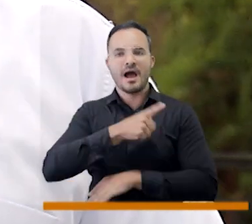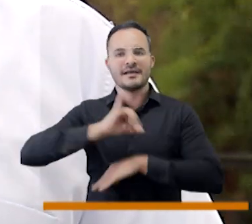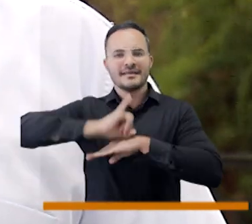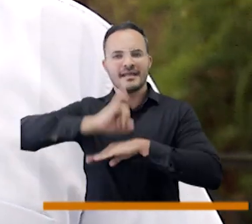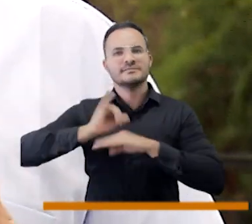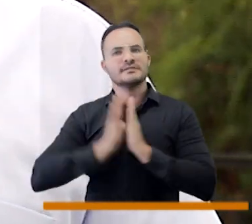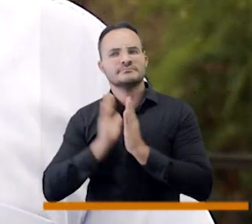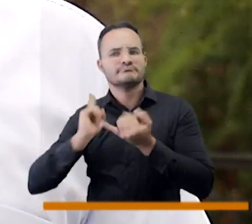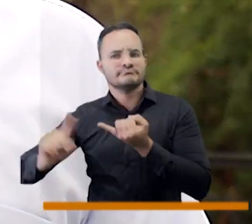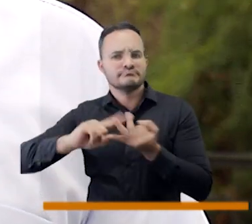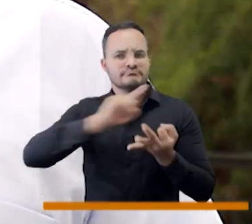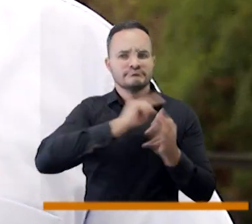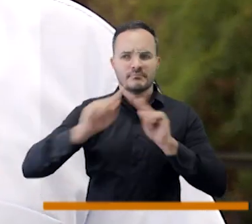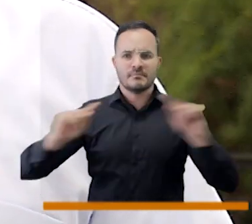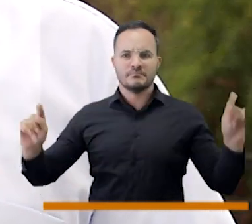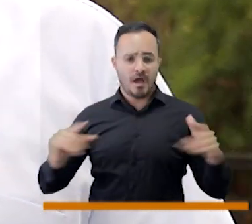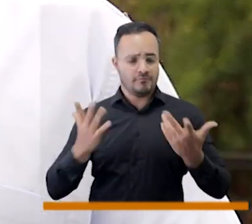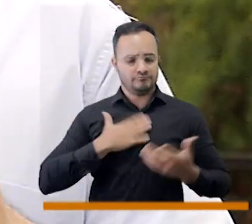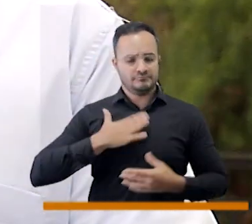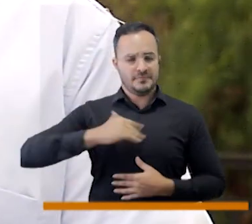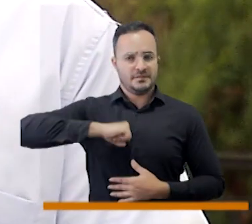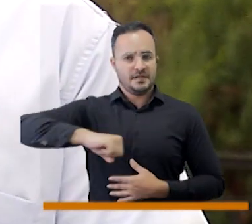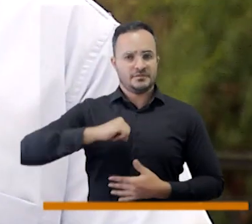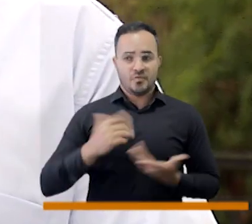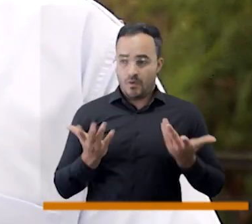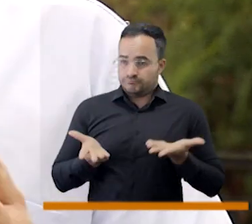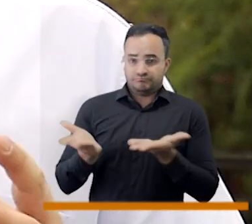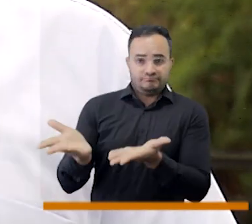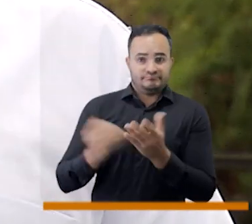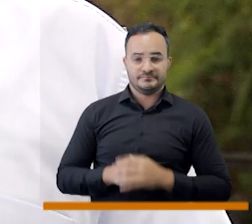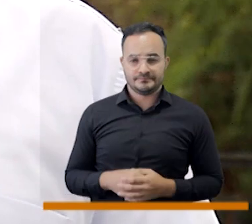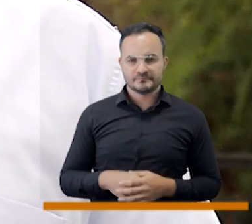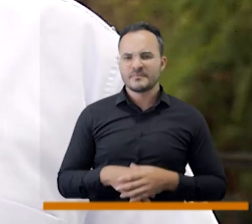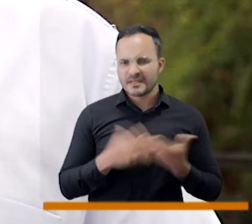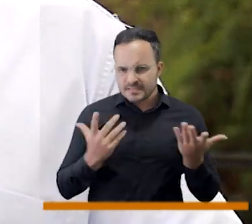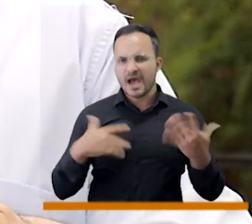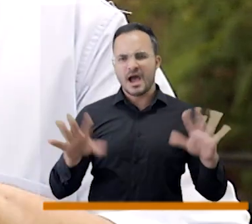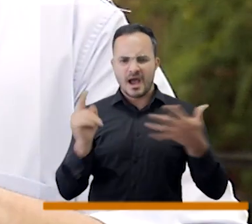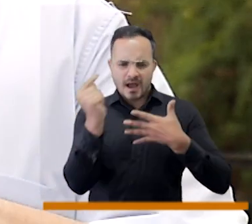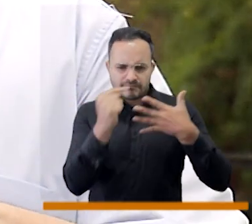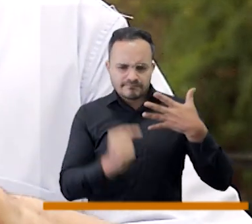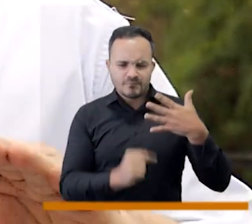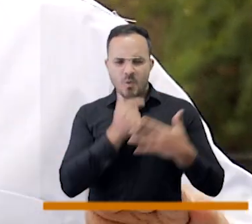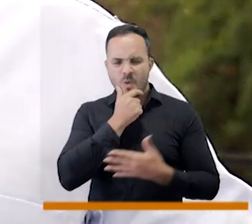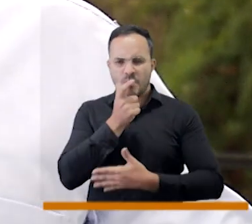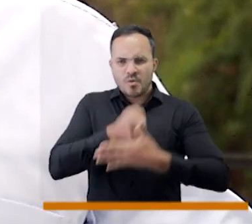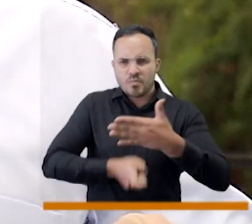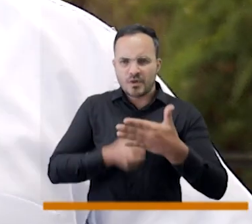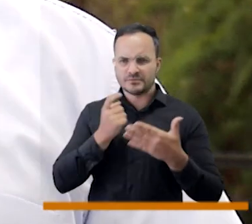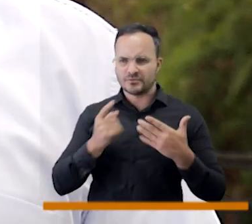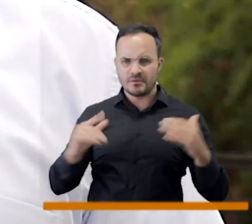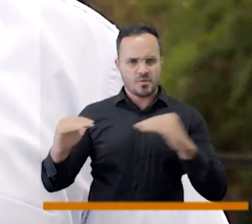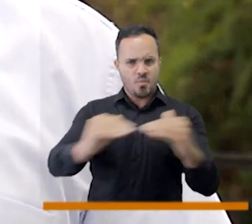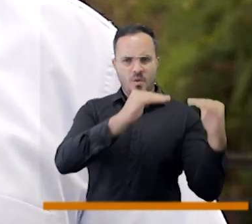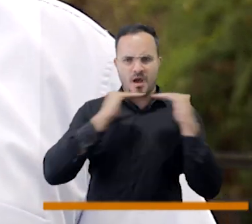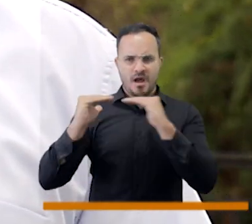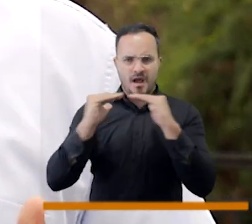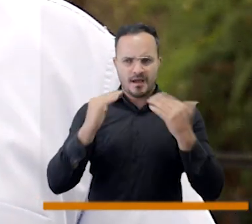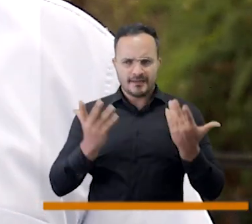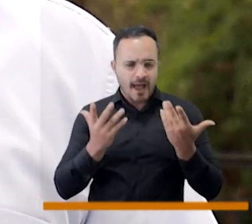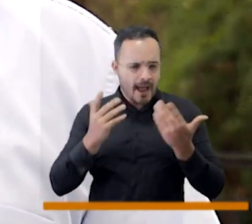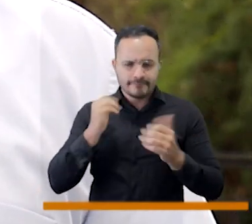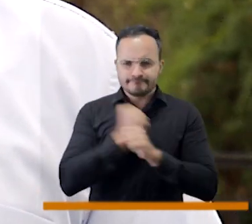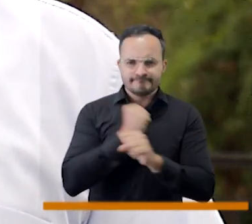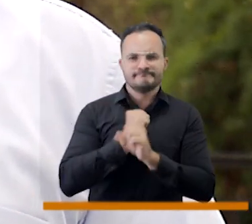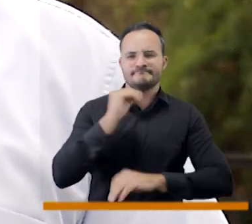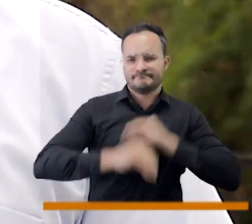tengan confianza en poder ejercer su derecho. Se ha venido trabajando en materia tributaria, a que haya una igualdad para todas las iglesias en